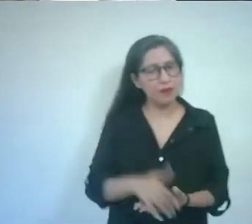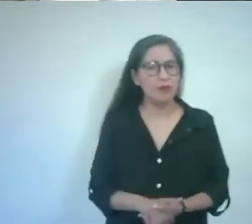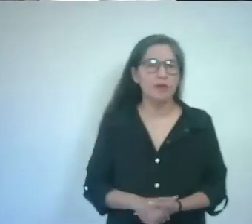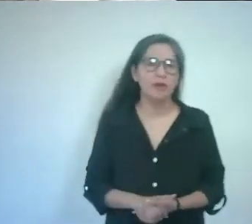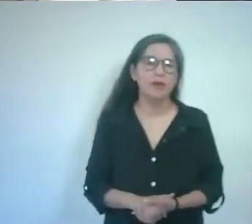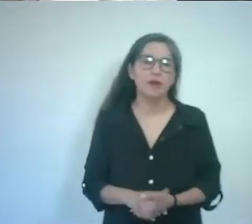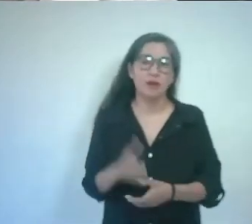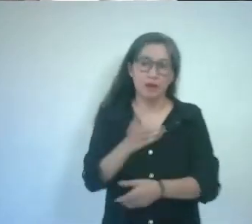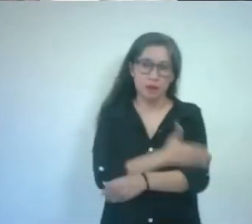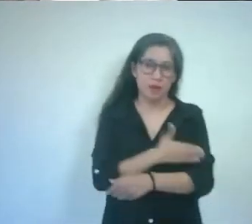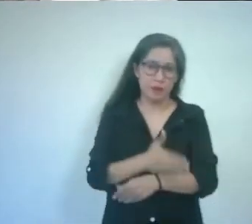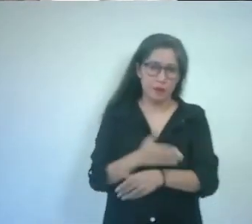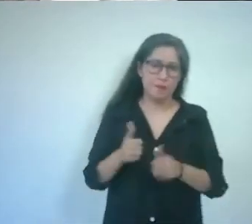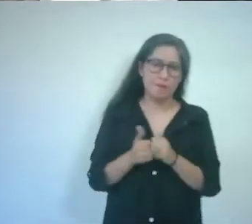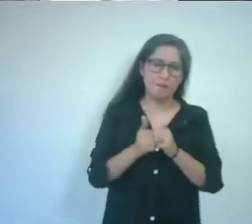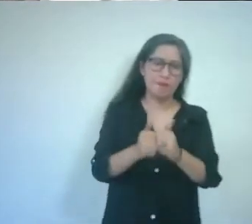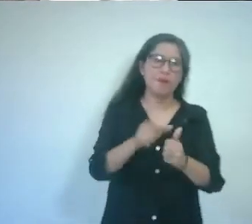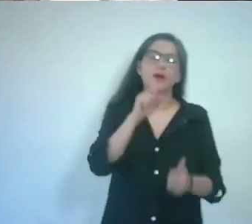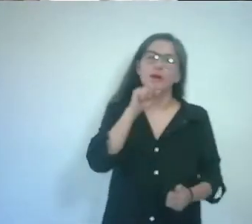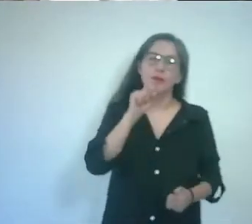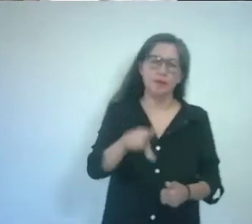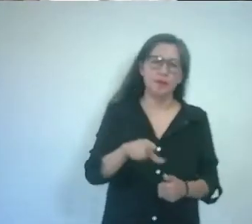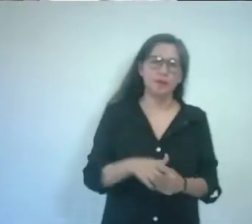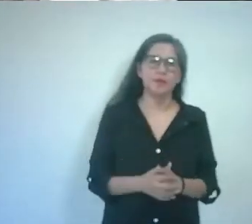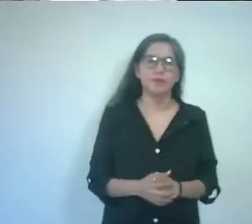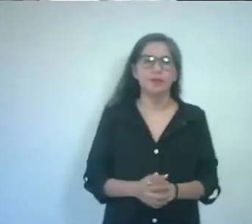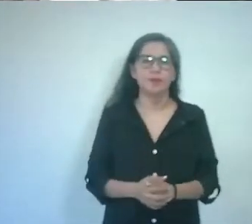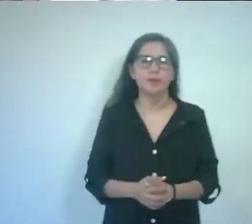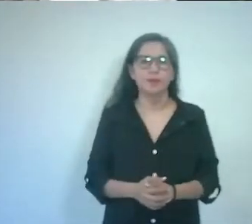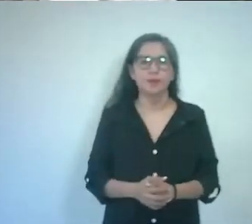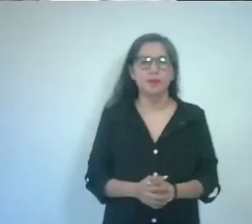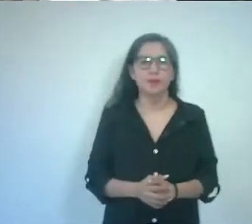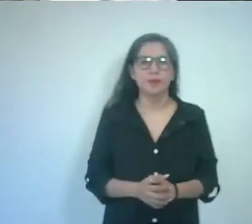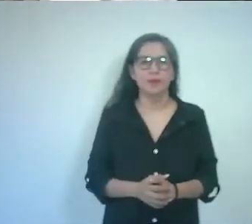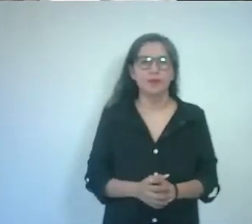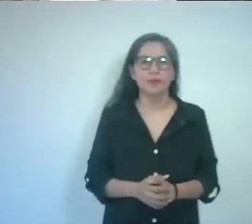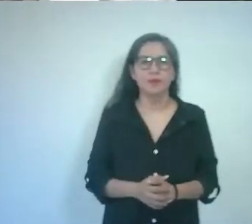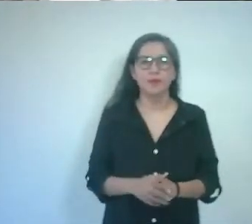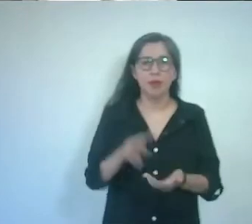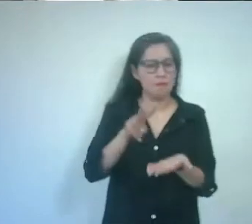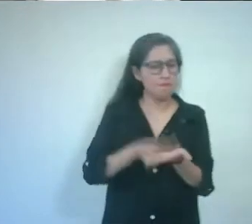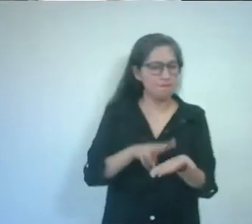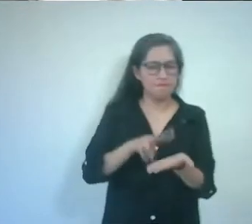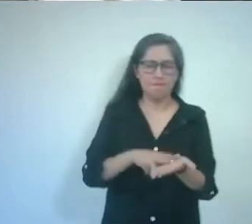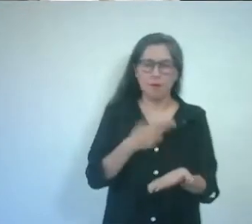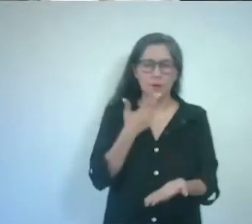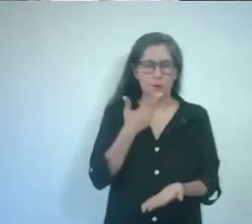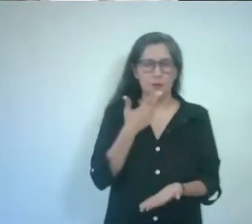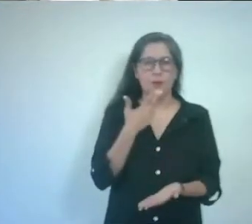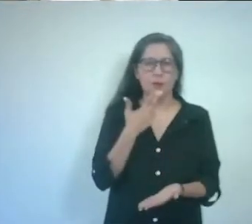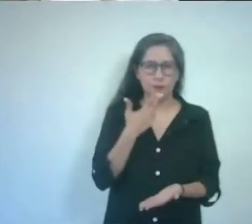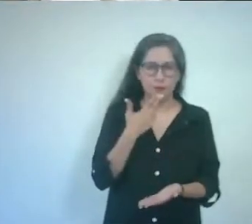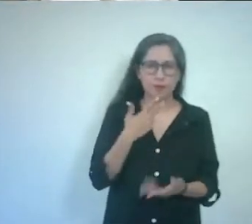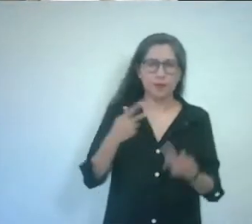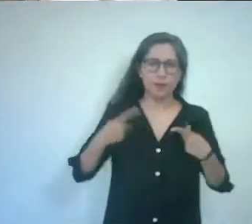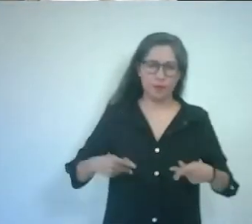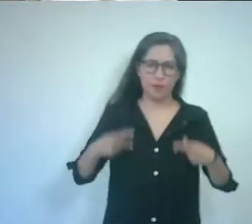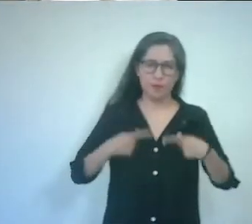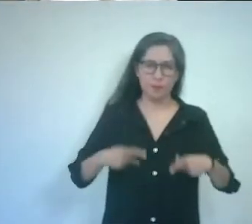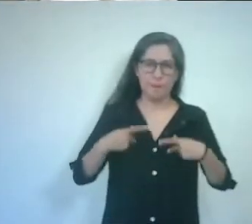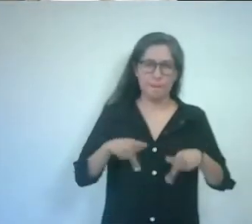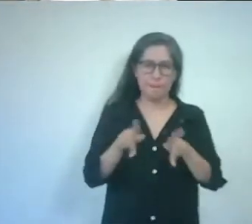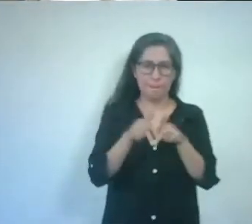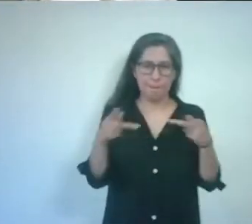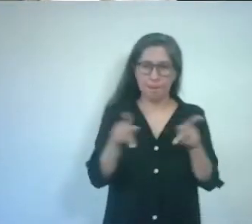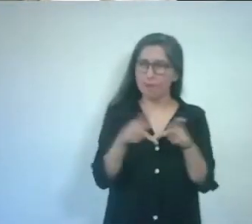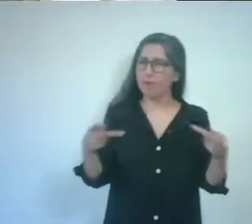el acompañamiento y también la invaluable labor de las personas